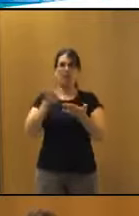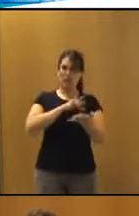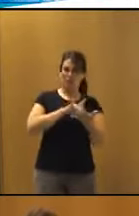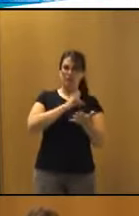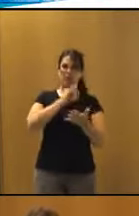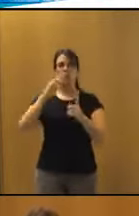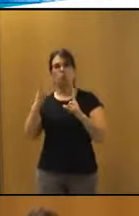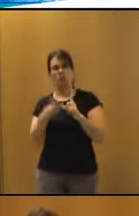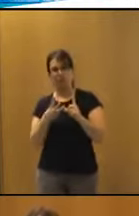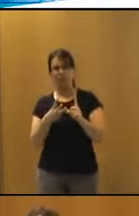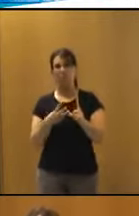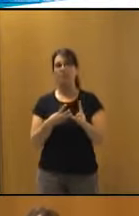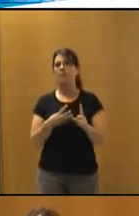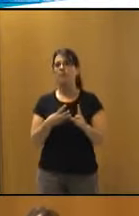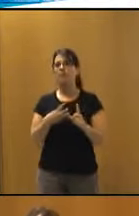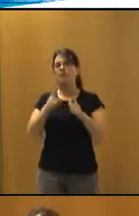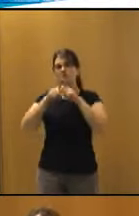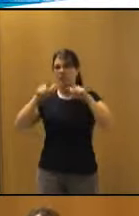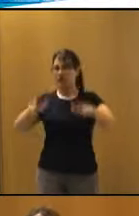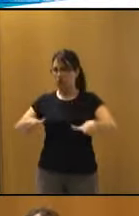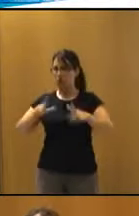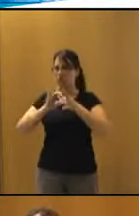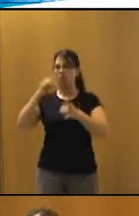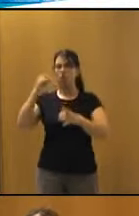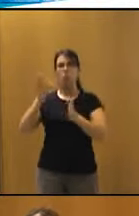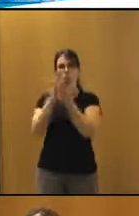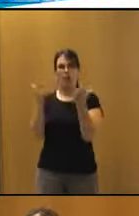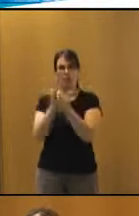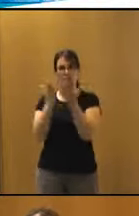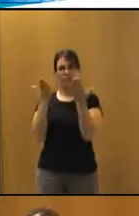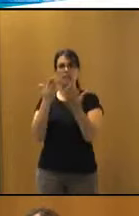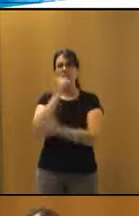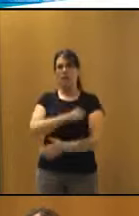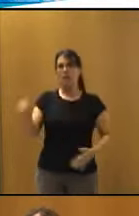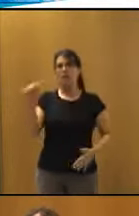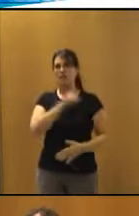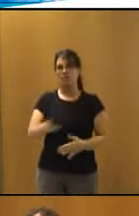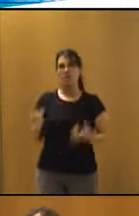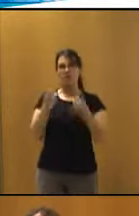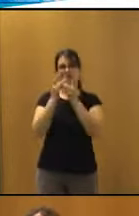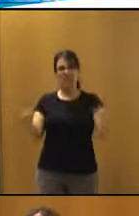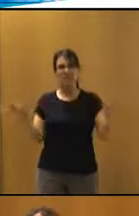revista, tenemos una web, el salón que os he comentado, y un boletín también. O sea, cada semana mandamos un boletín a